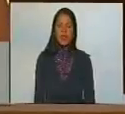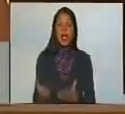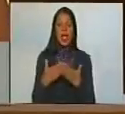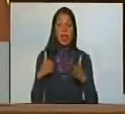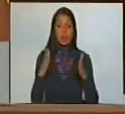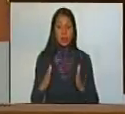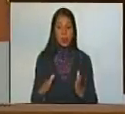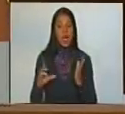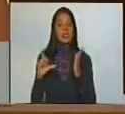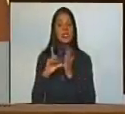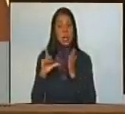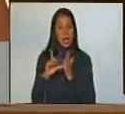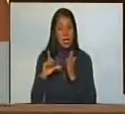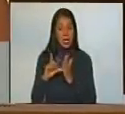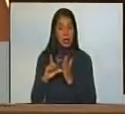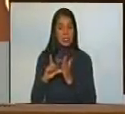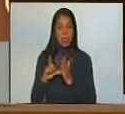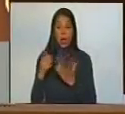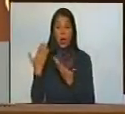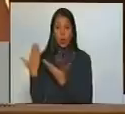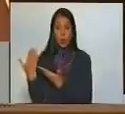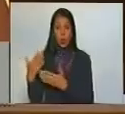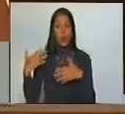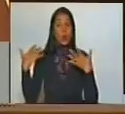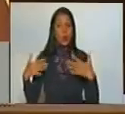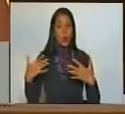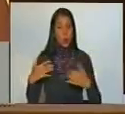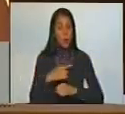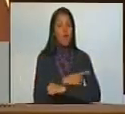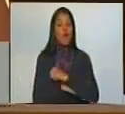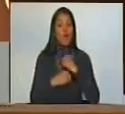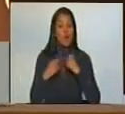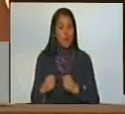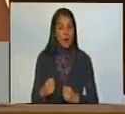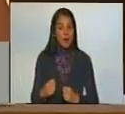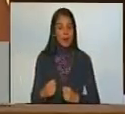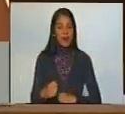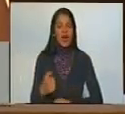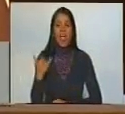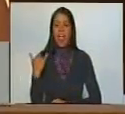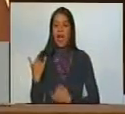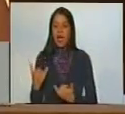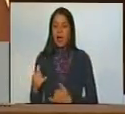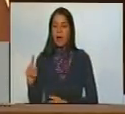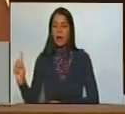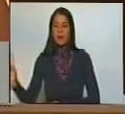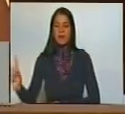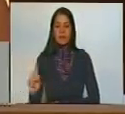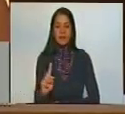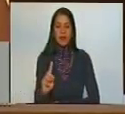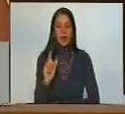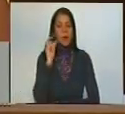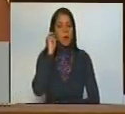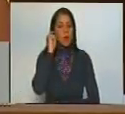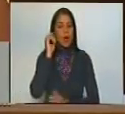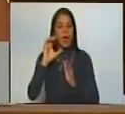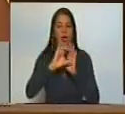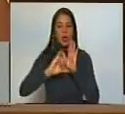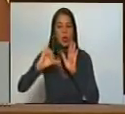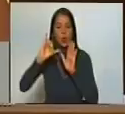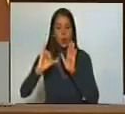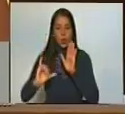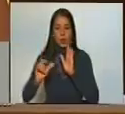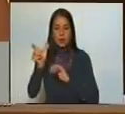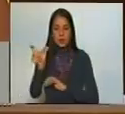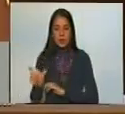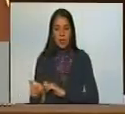Estudiantes de educación media y con su fuerza, yo voy a dar la palabra a la constituyente Erimar Malavé, quien es